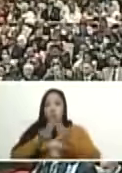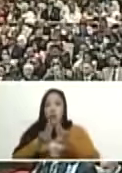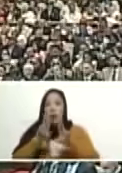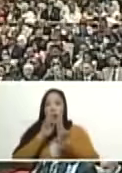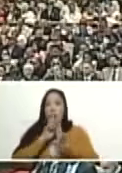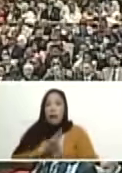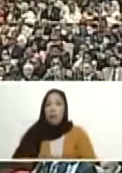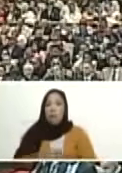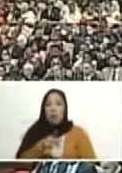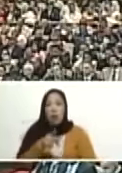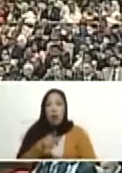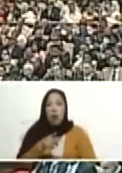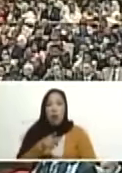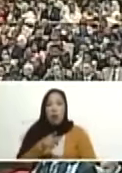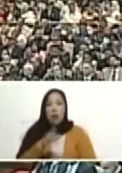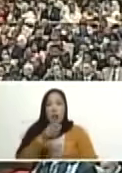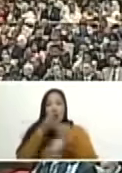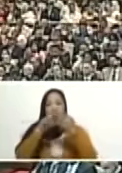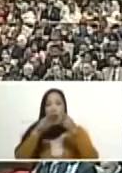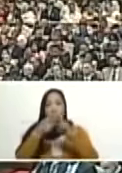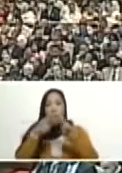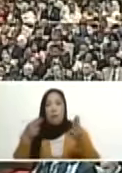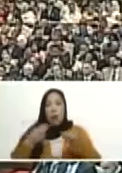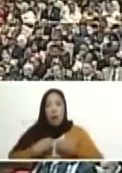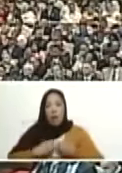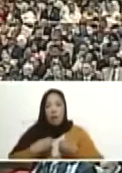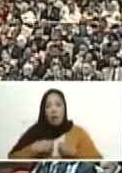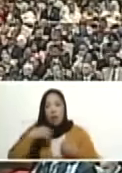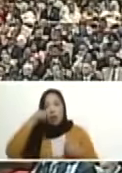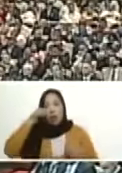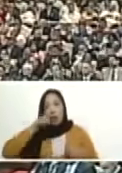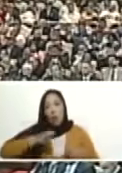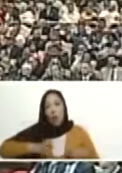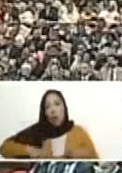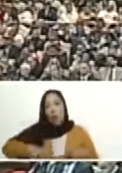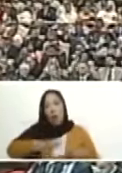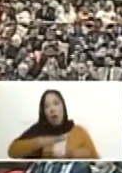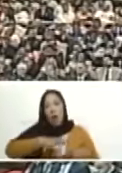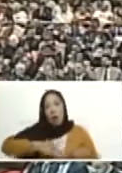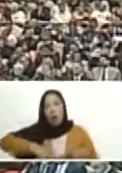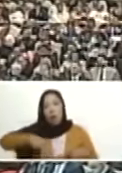responder por la paz y por la vida de los pueblos.